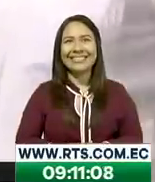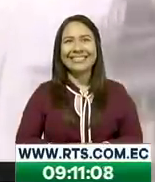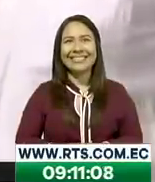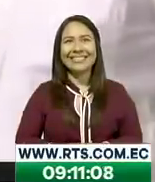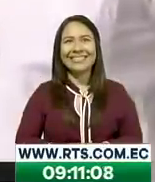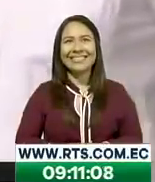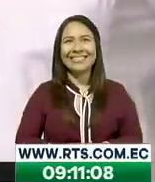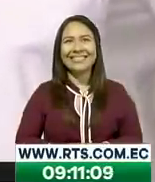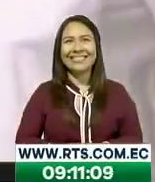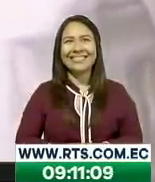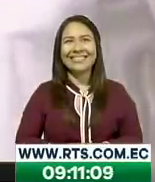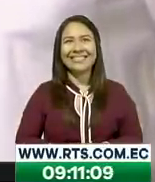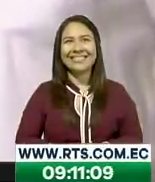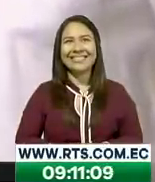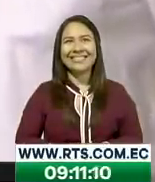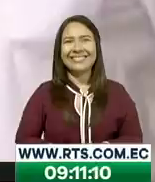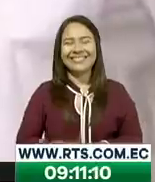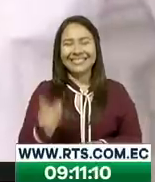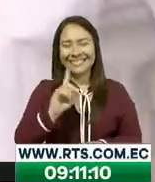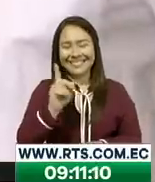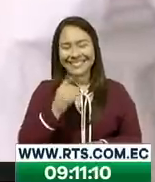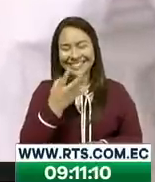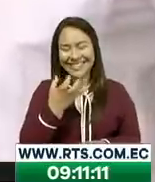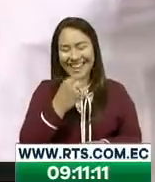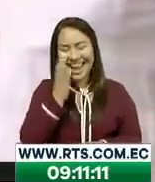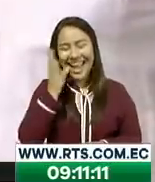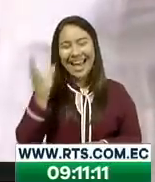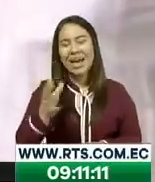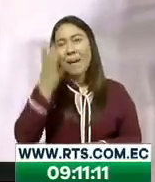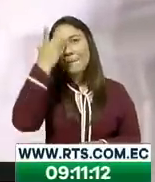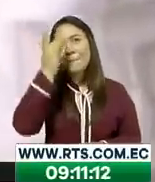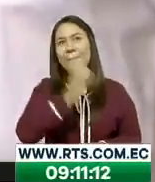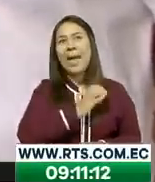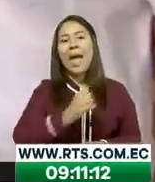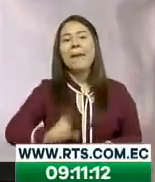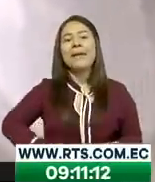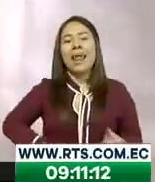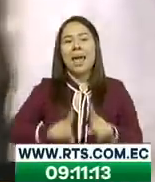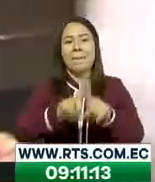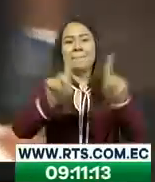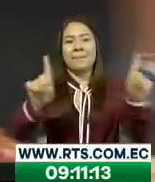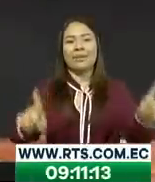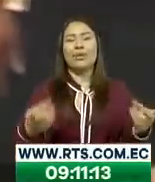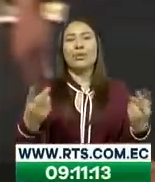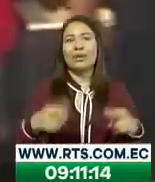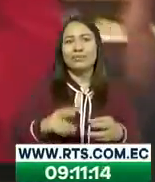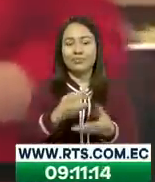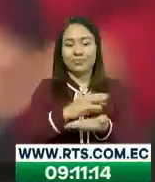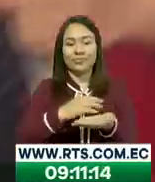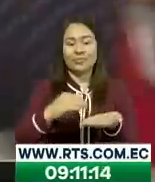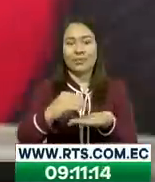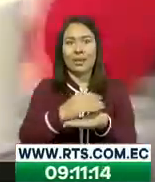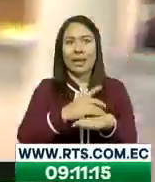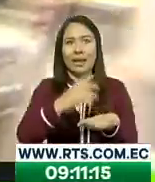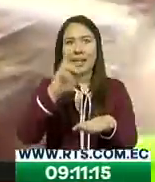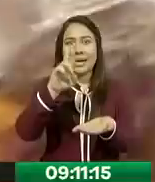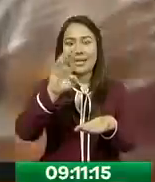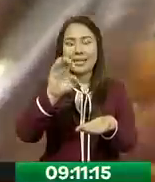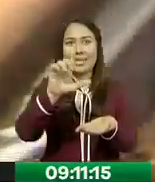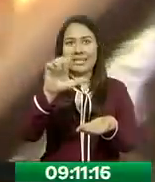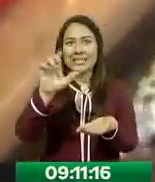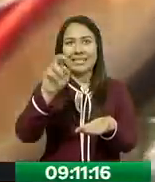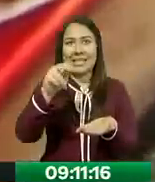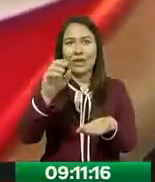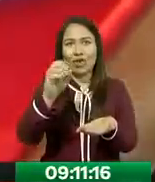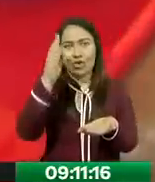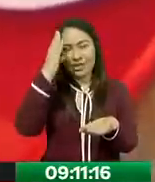No, cántale ahí, no. Está feliz porque Melec empató. Aquí tenemos también el rellenito a don Hugo Gavilanes.